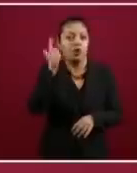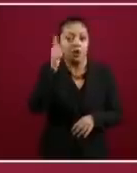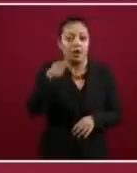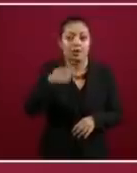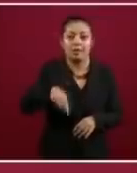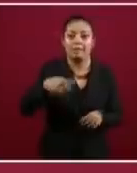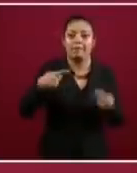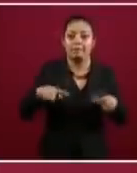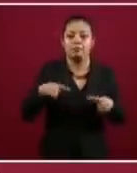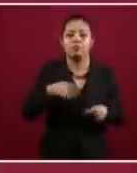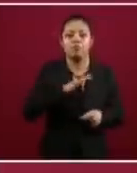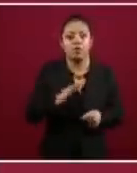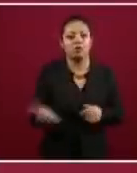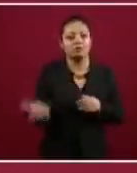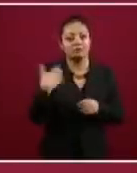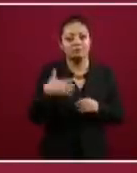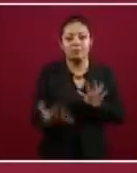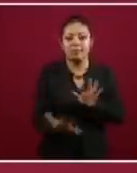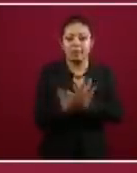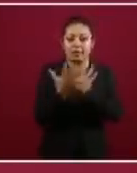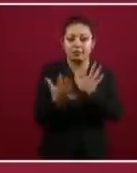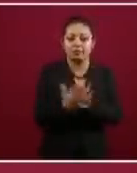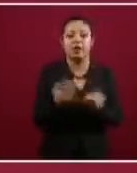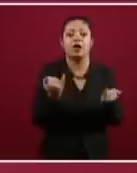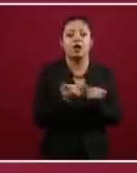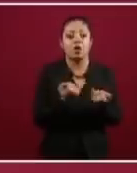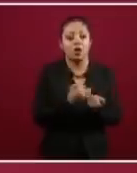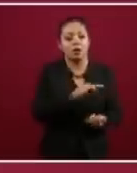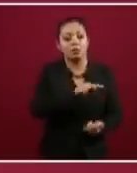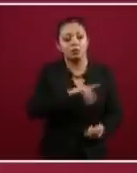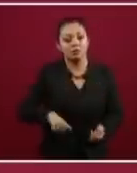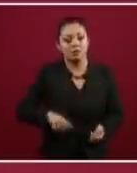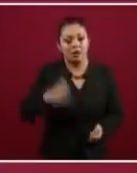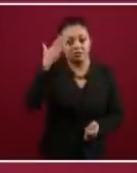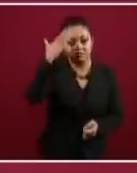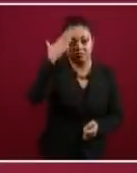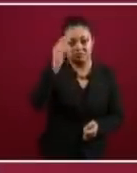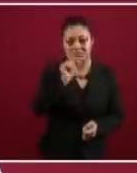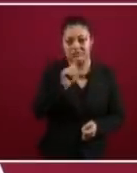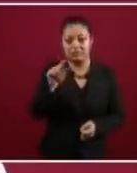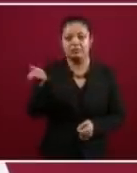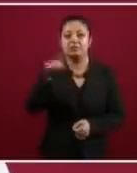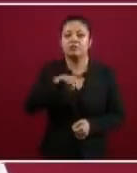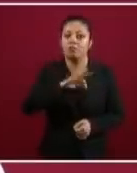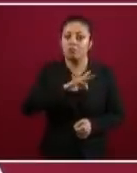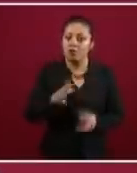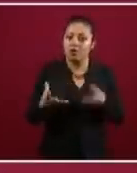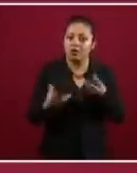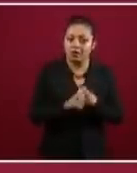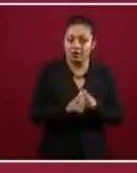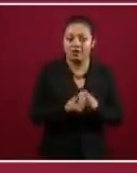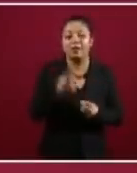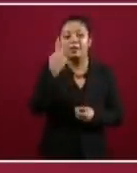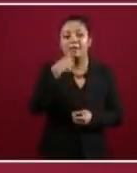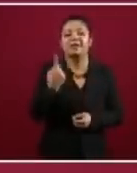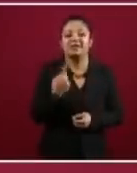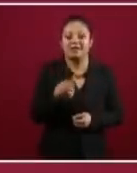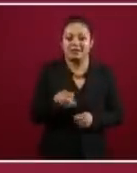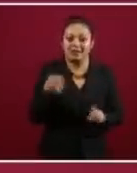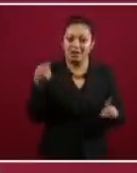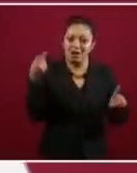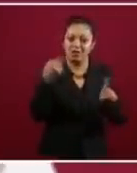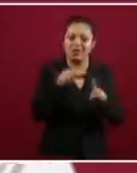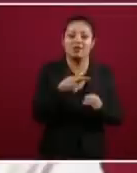ciudadanía, puedan participar nuestras autoridades municipales, comunitarias y tradicionales y que podamos cumplir con este